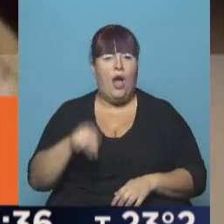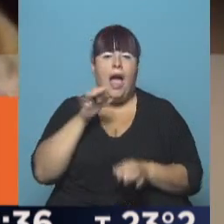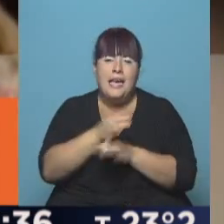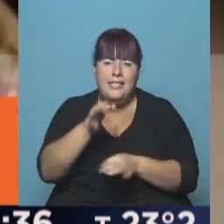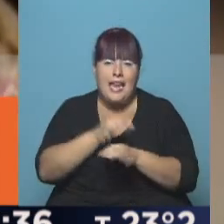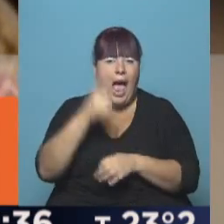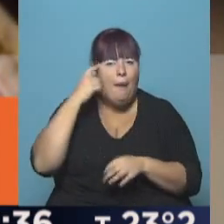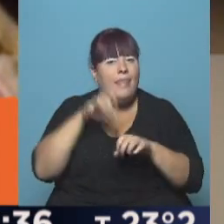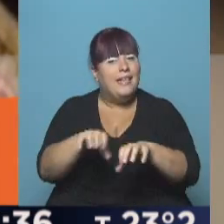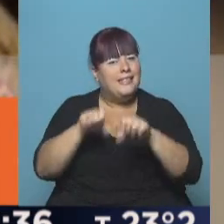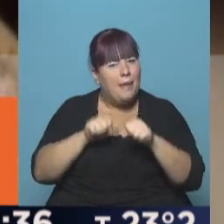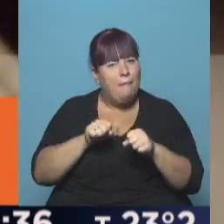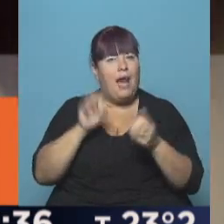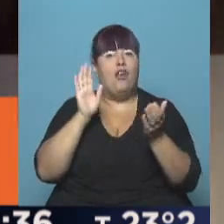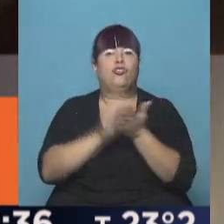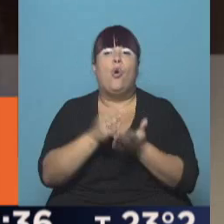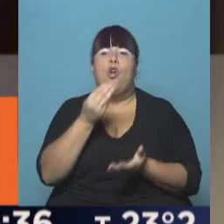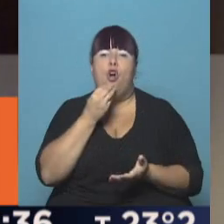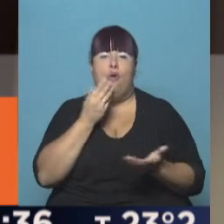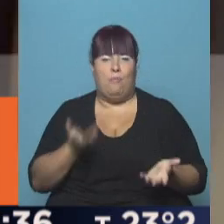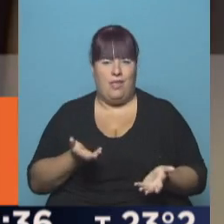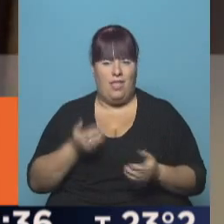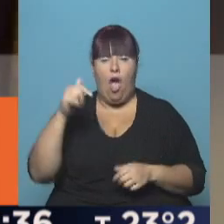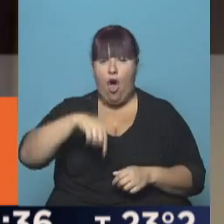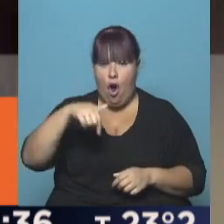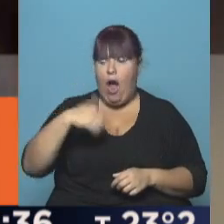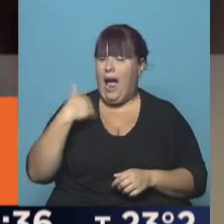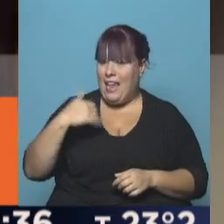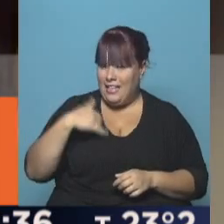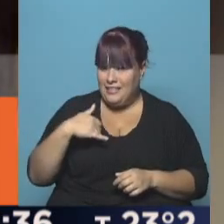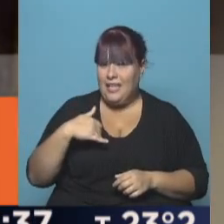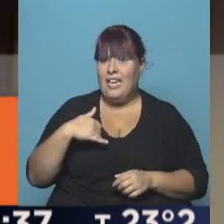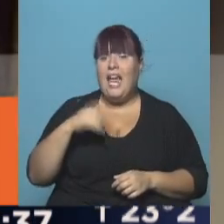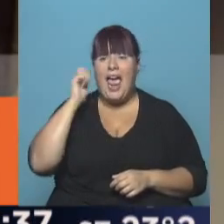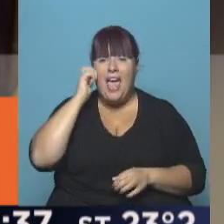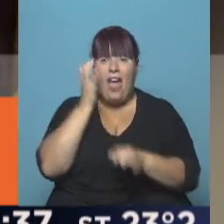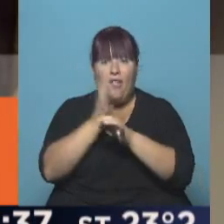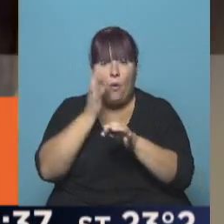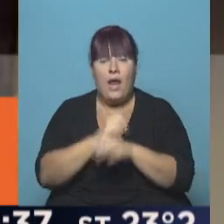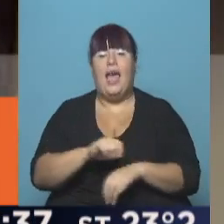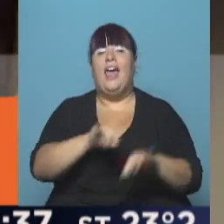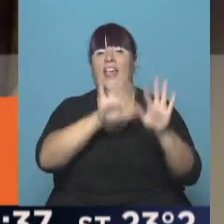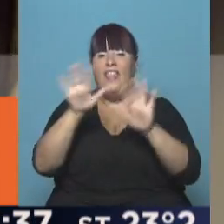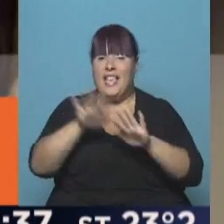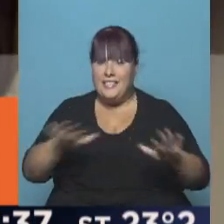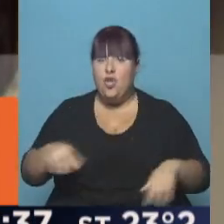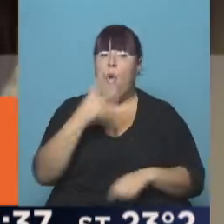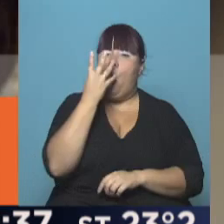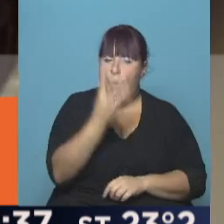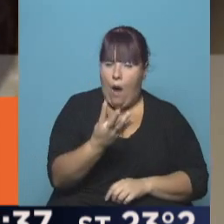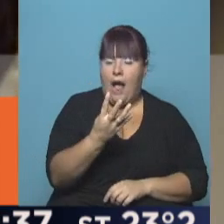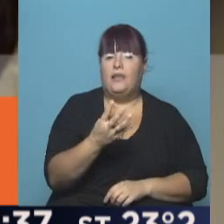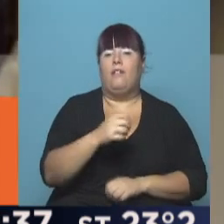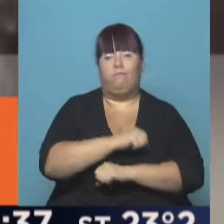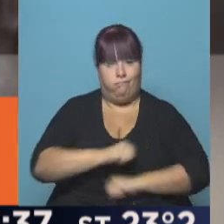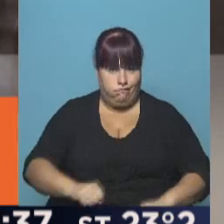tempranos alrededor de la alimentación hoy en la argentina en edad escolar cuatro de cada diez chicos tienen